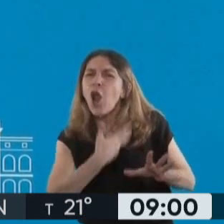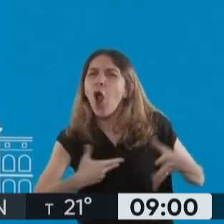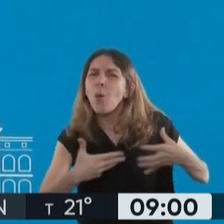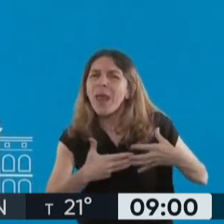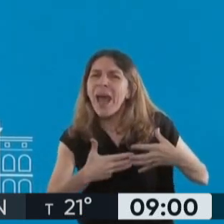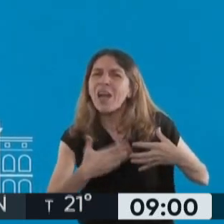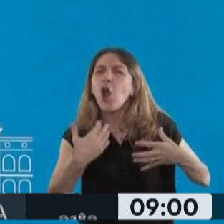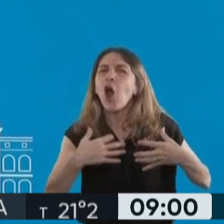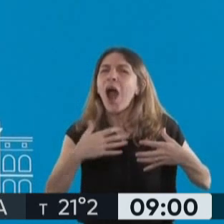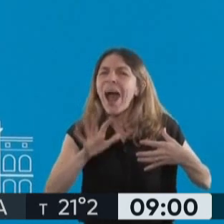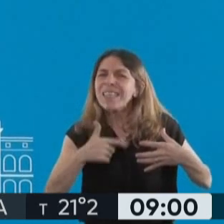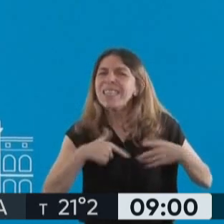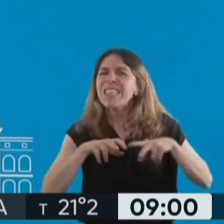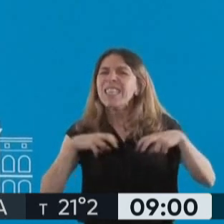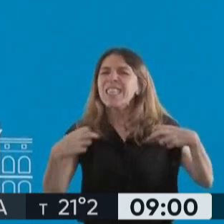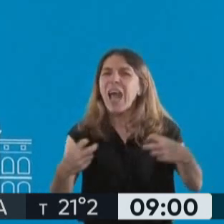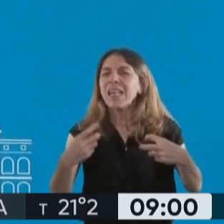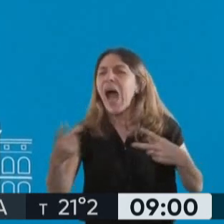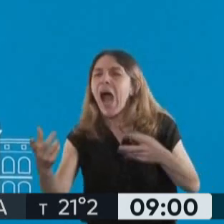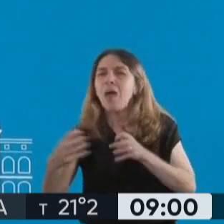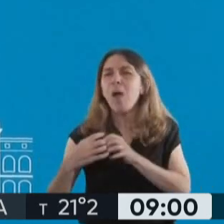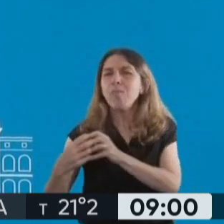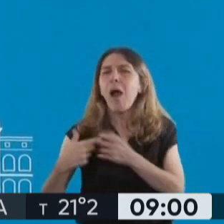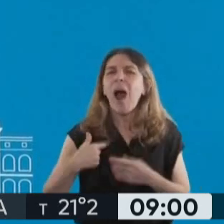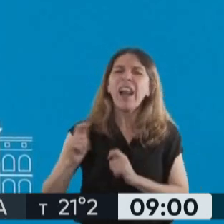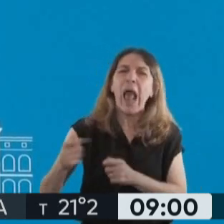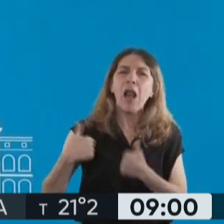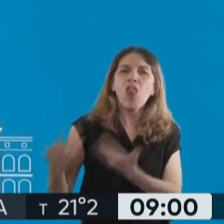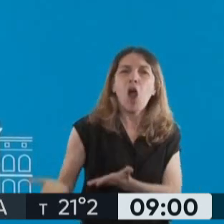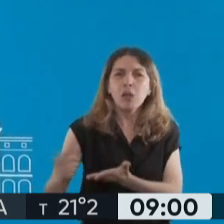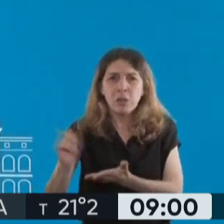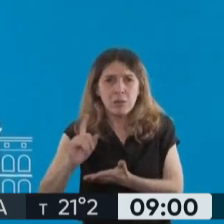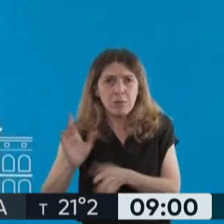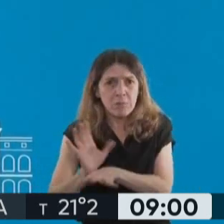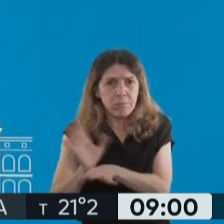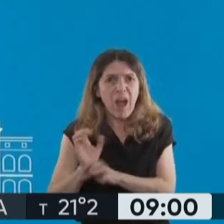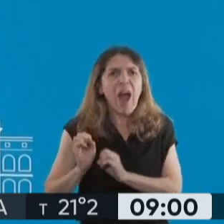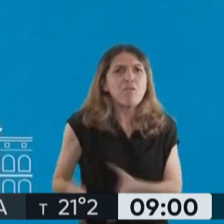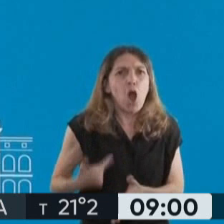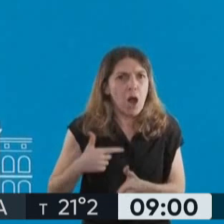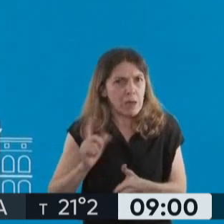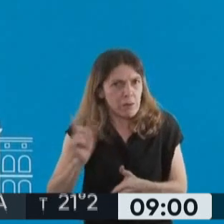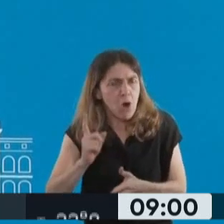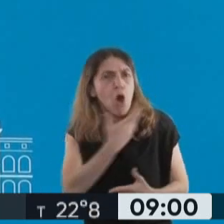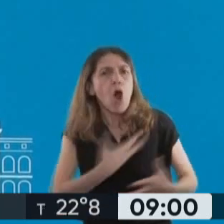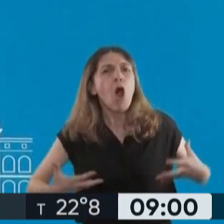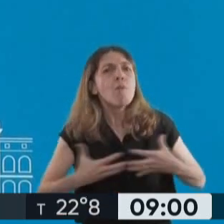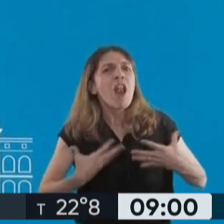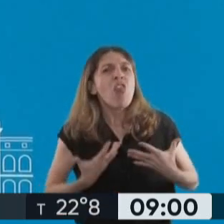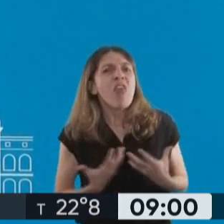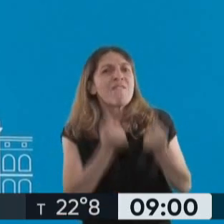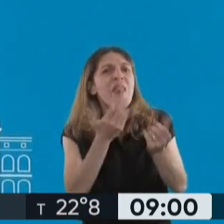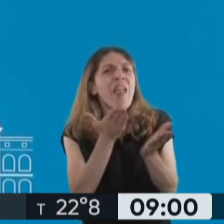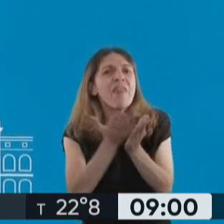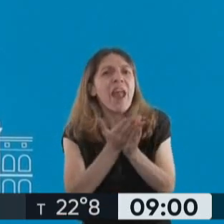tiene que sentarse en una mesa de acuerdos. Un gobierno no se sienta en una mesa de acuerdos viendo qué cede el gobierno, porque el gobierno lo que tiene que hacer es defender los